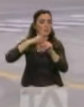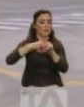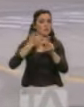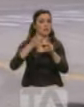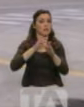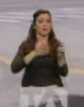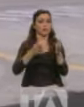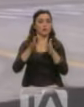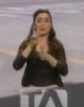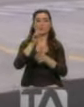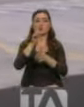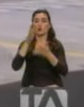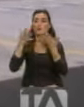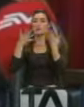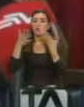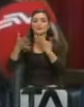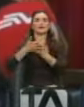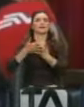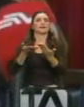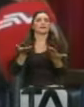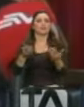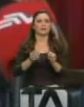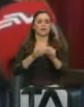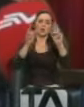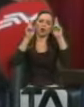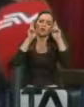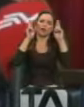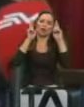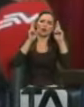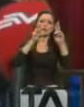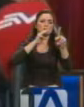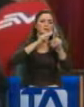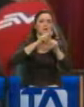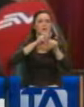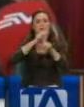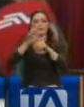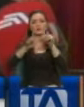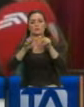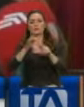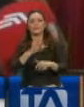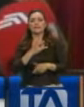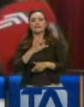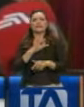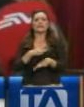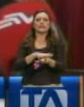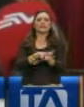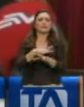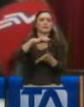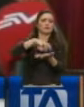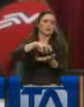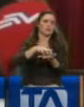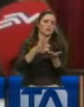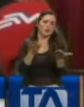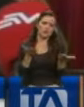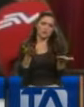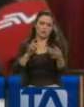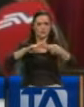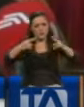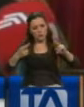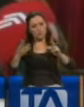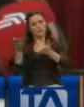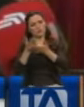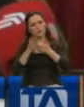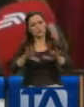en la ruta La Tacunga-Guayaquil. Ojalá ese mensaje quede en todas las personas de la provincia, de la región,